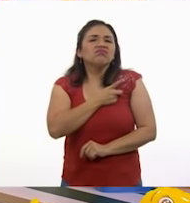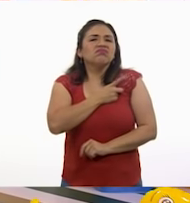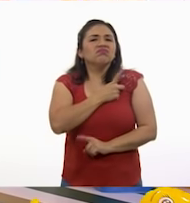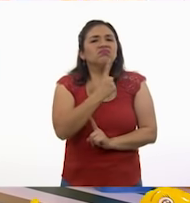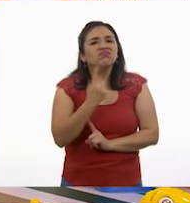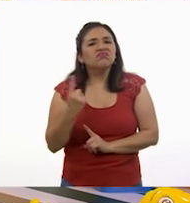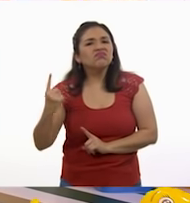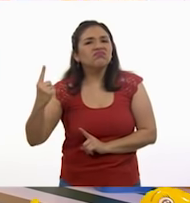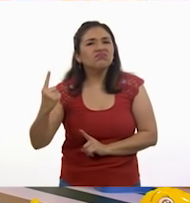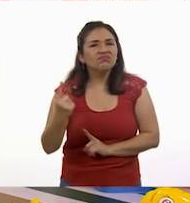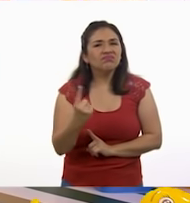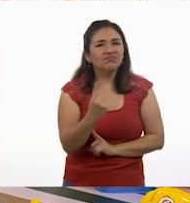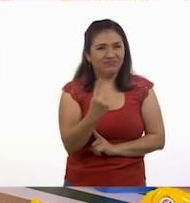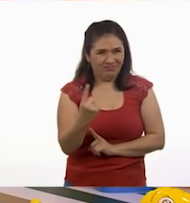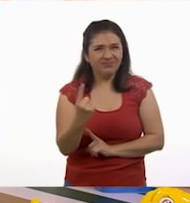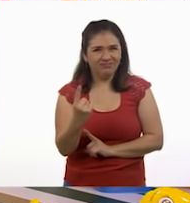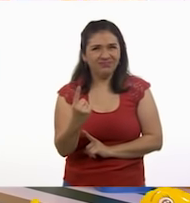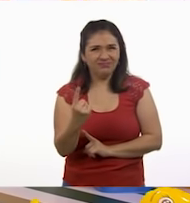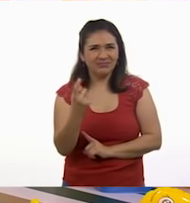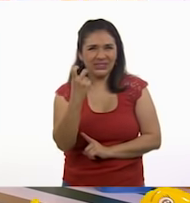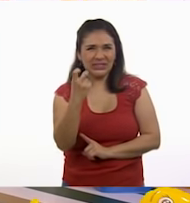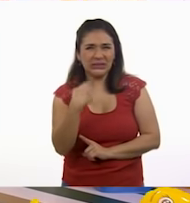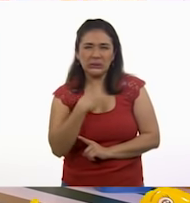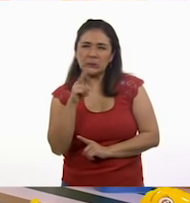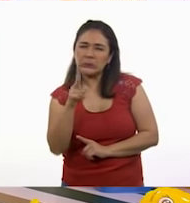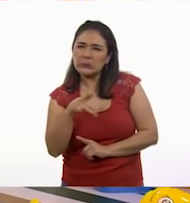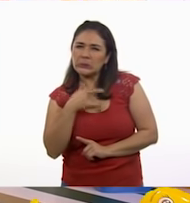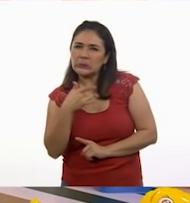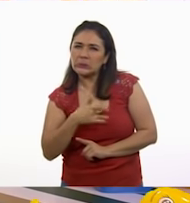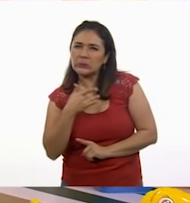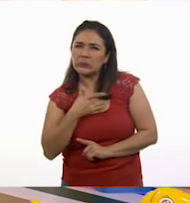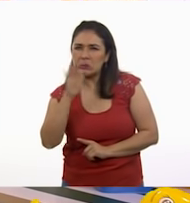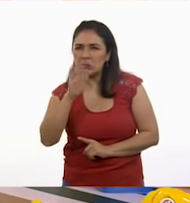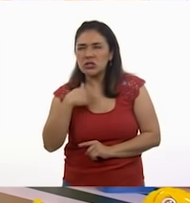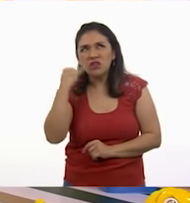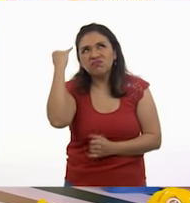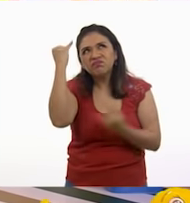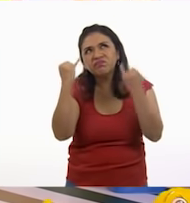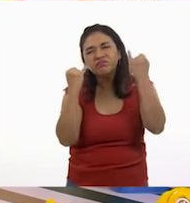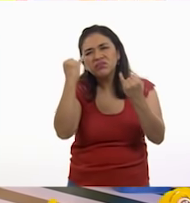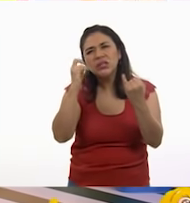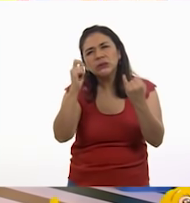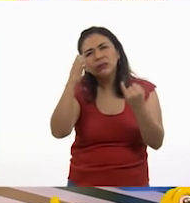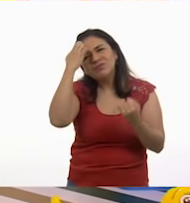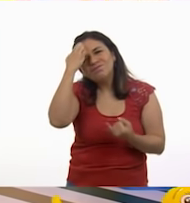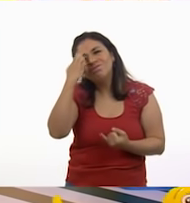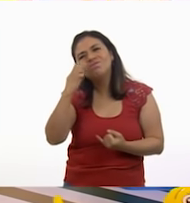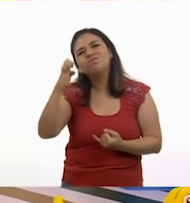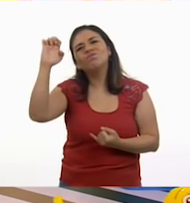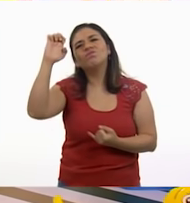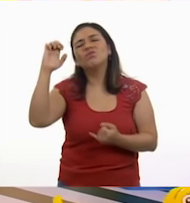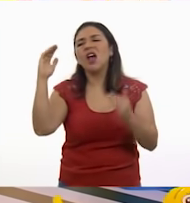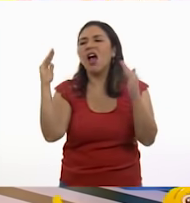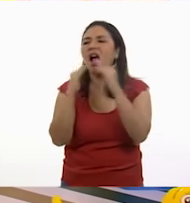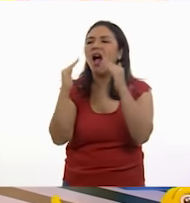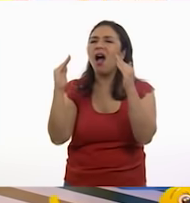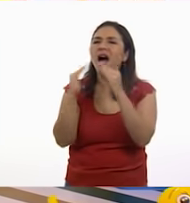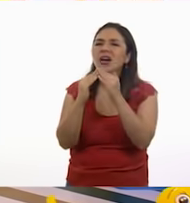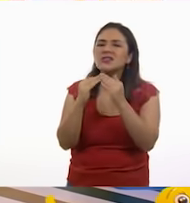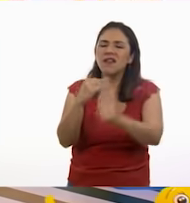me parece que posiblemente yo imagino que extraña extraña su hogar